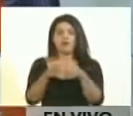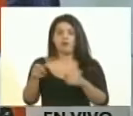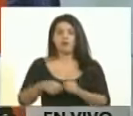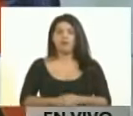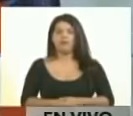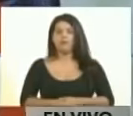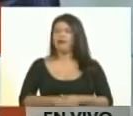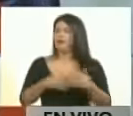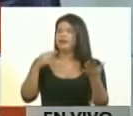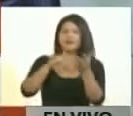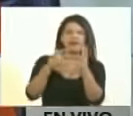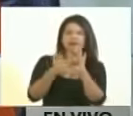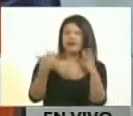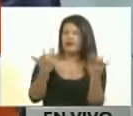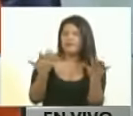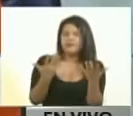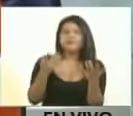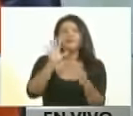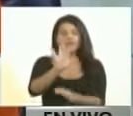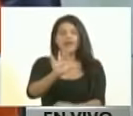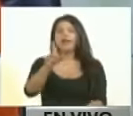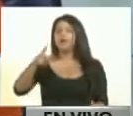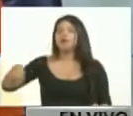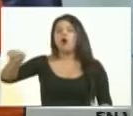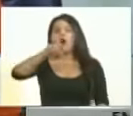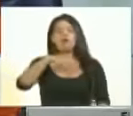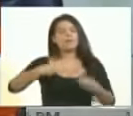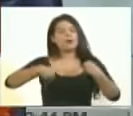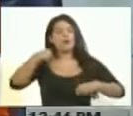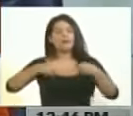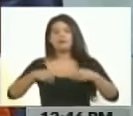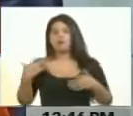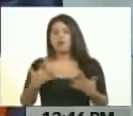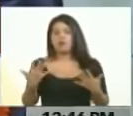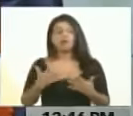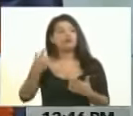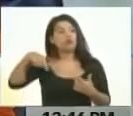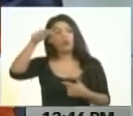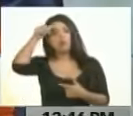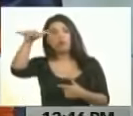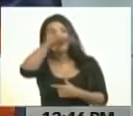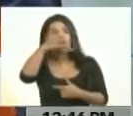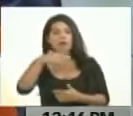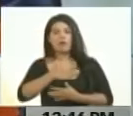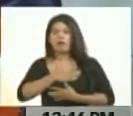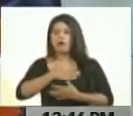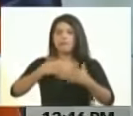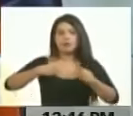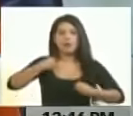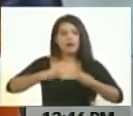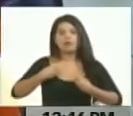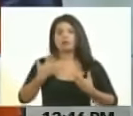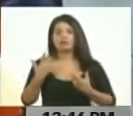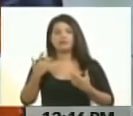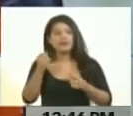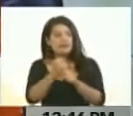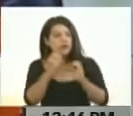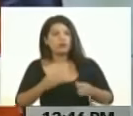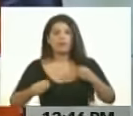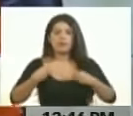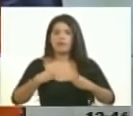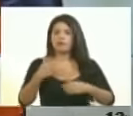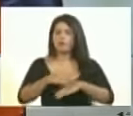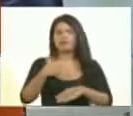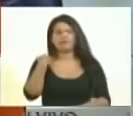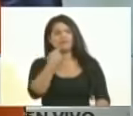está expresando esto? Es la preocupación de los pueblos, de los trabajadores, porque saben